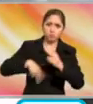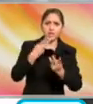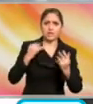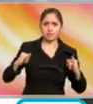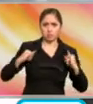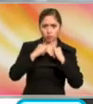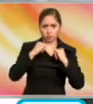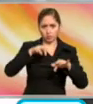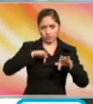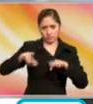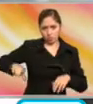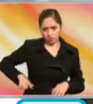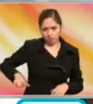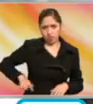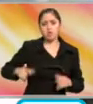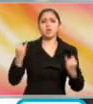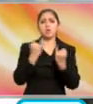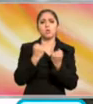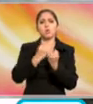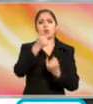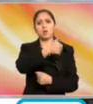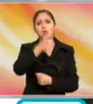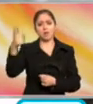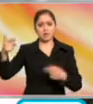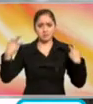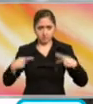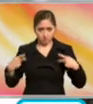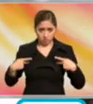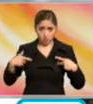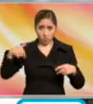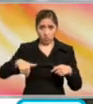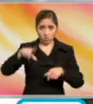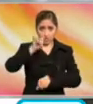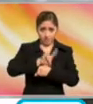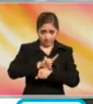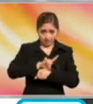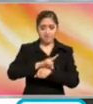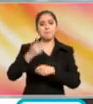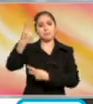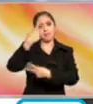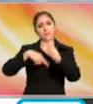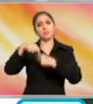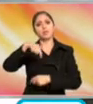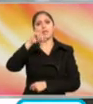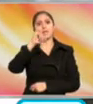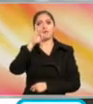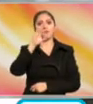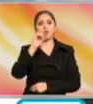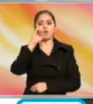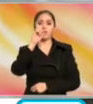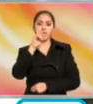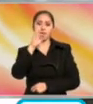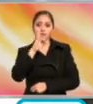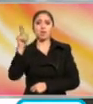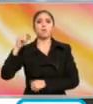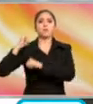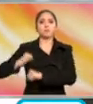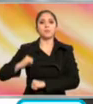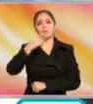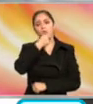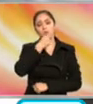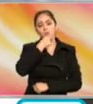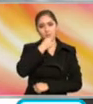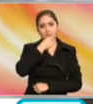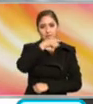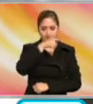propios habitantes de determinadas ciudades. Y el día de hoy, pues nos encontramos nuevamente aquí en el InfoDF con el comisionado Luis Fernando Sánchez